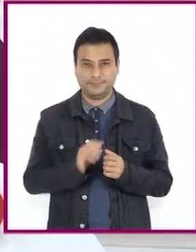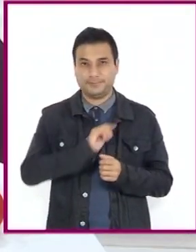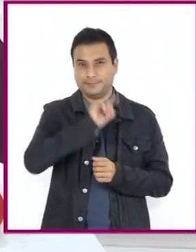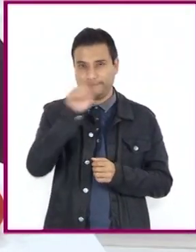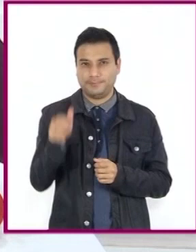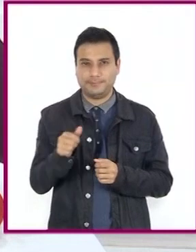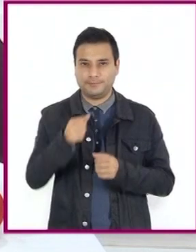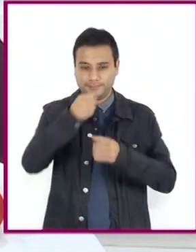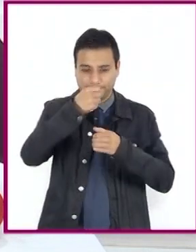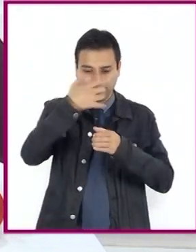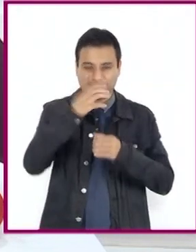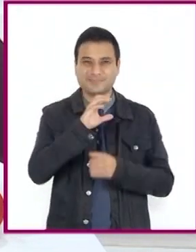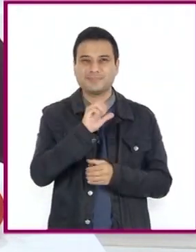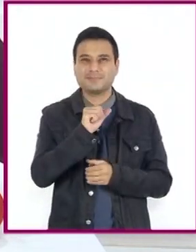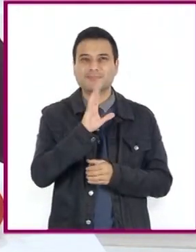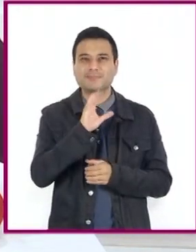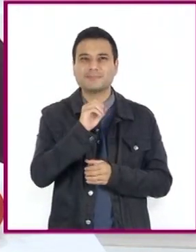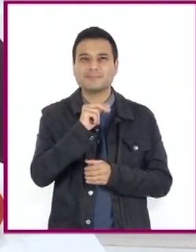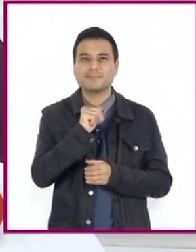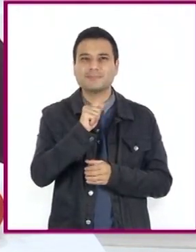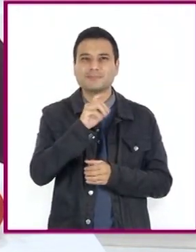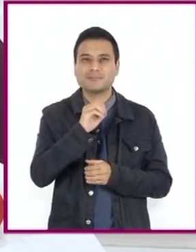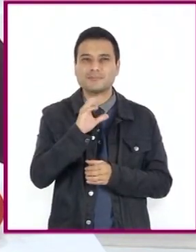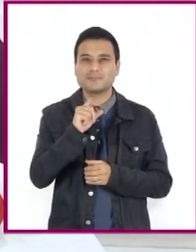de calcio. ¿Me ayuda, maestra? Claro que sí, maestra.